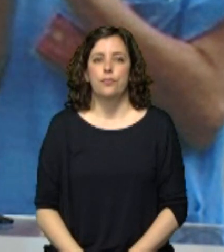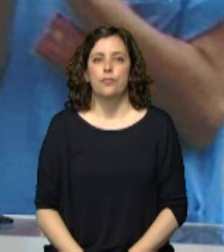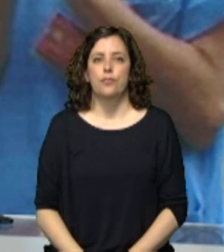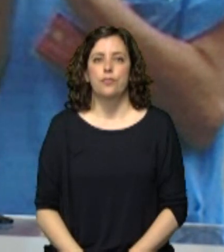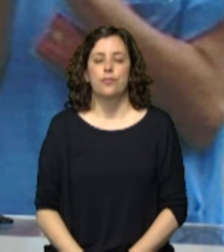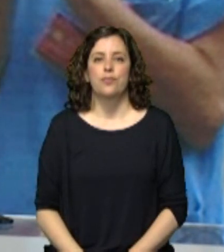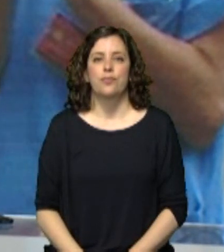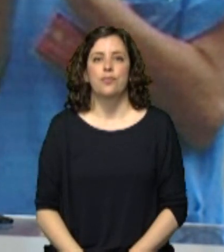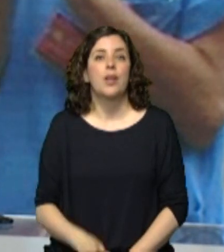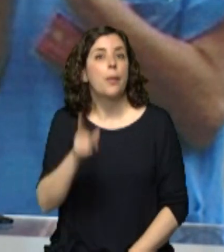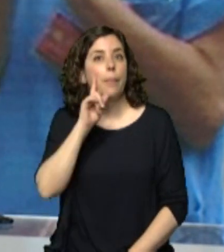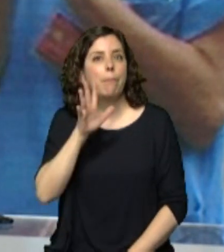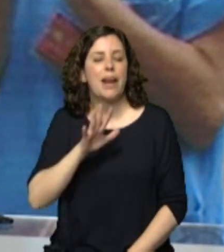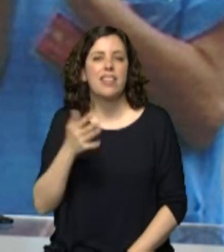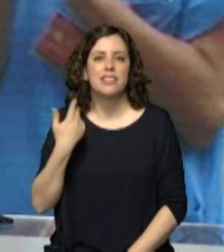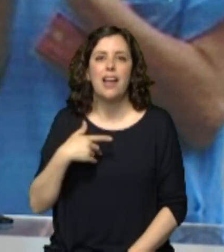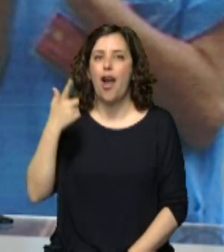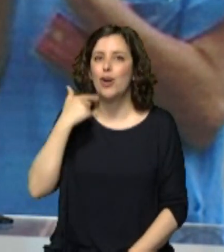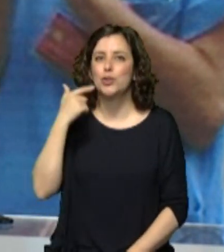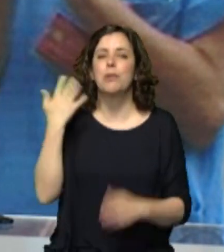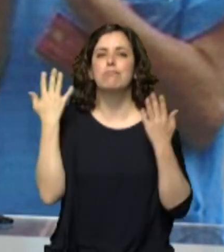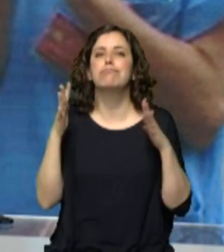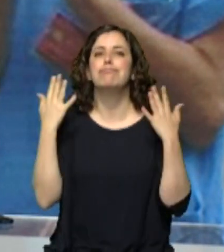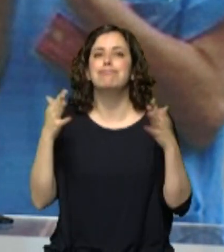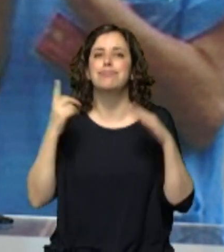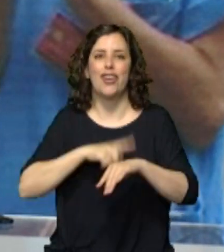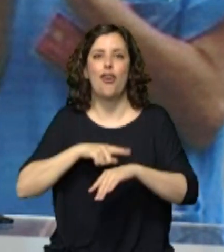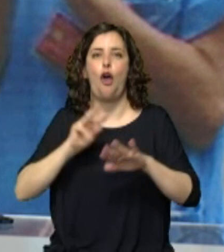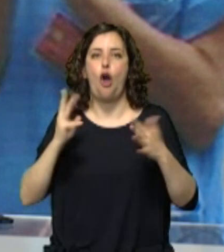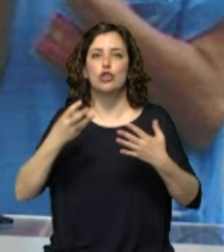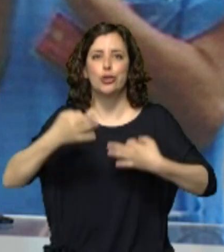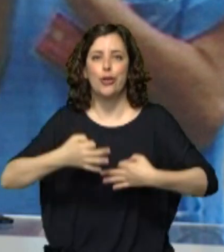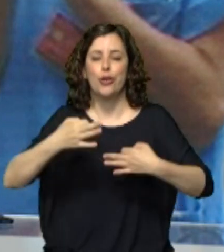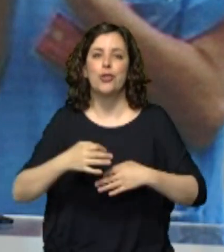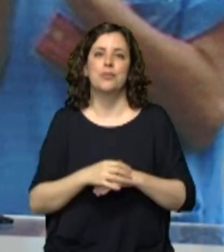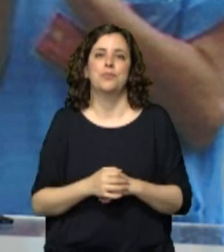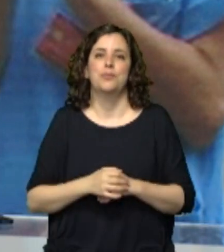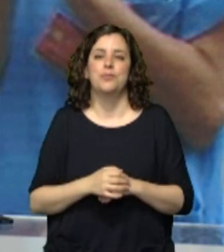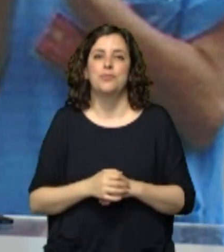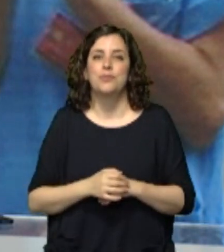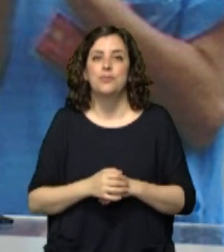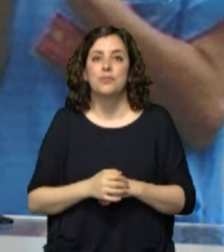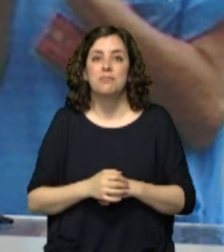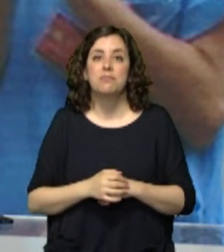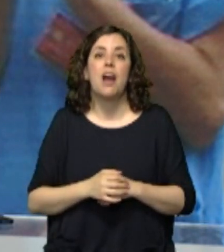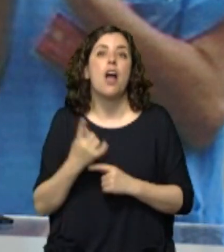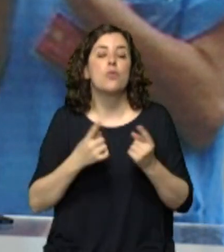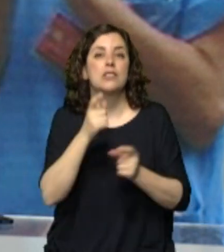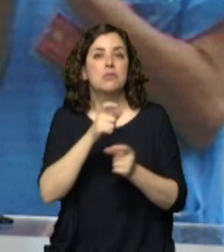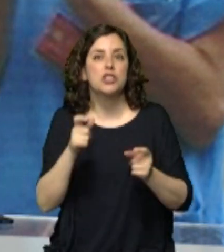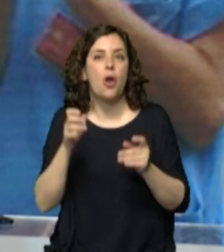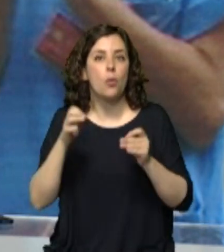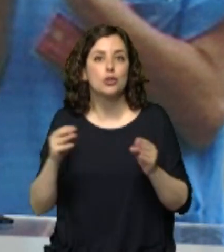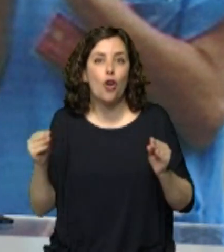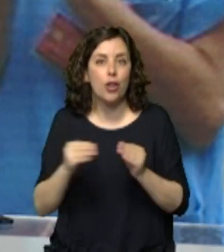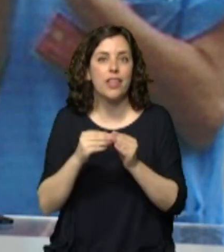Más cosas. Parece que nos hemos acostumbrado al aplauso sanitario de las 8 de la tarde o tal vez sea que mucha gente está más pendiente de salir de casa a esa